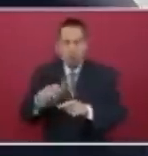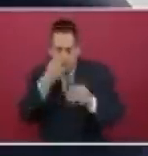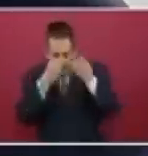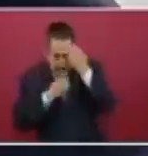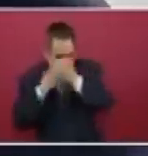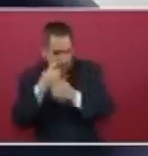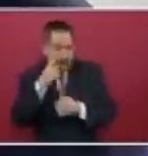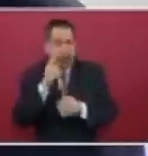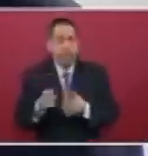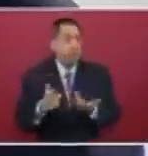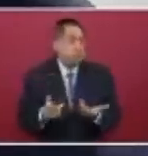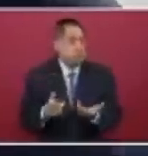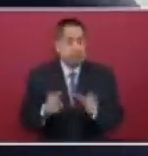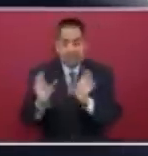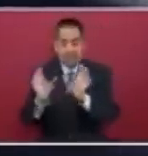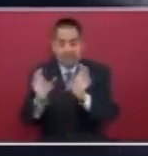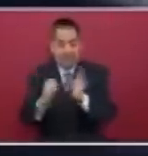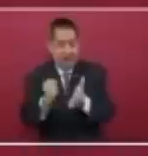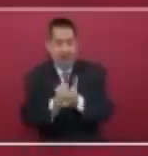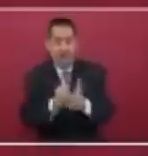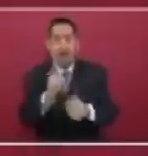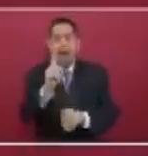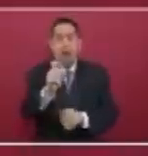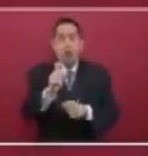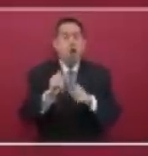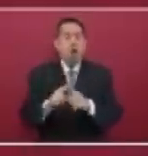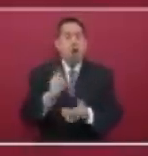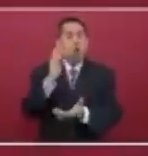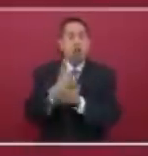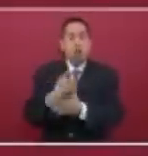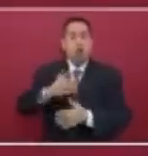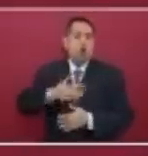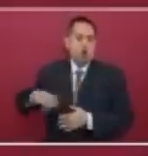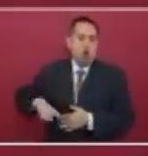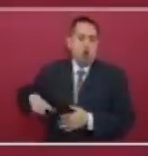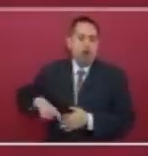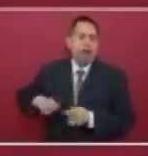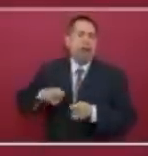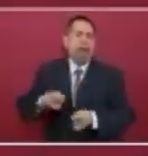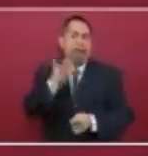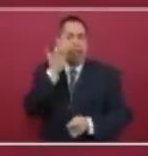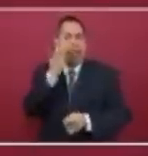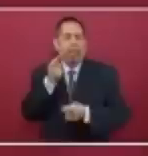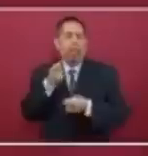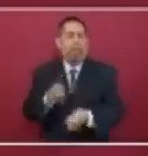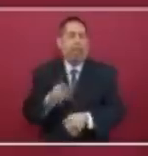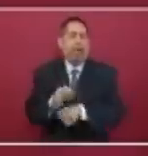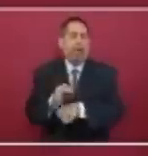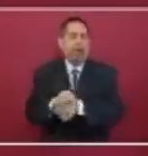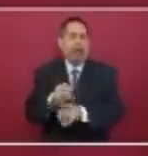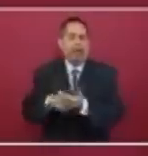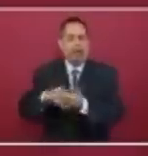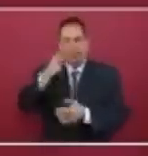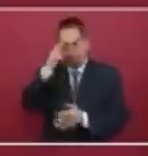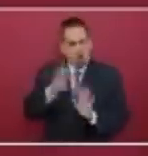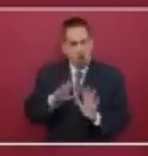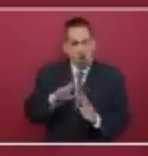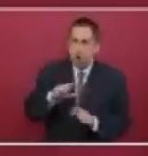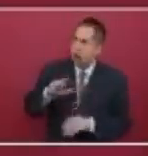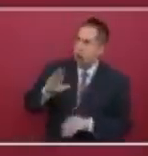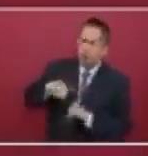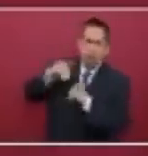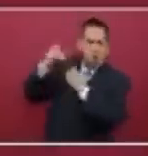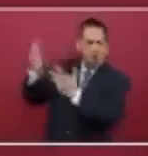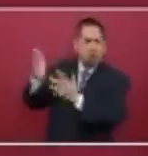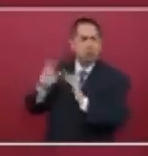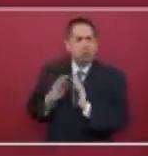que la certificación del agua no la hagan las propias dependencias no la haga ninguna institución mexicana sino la haga